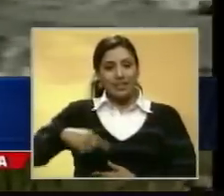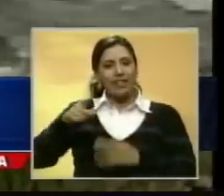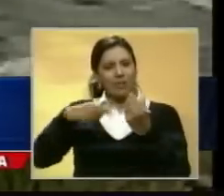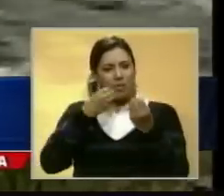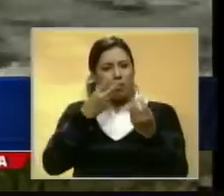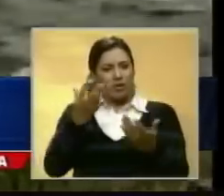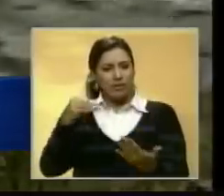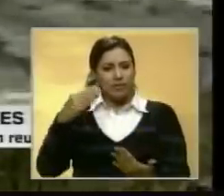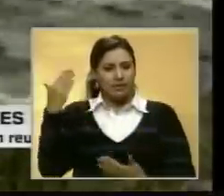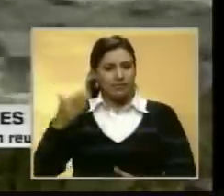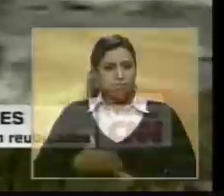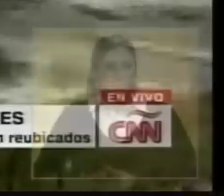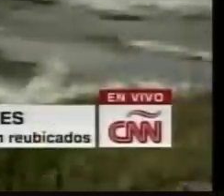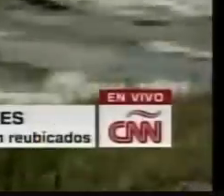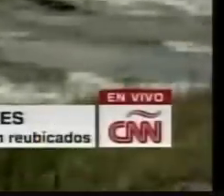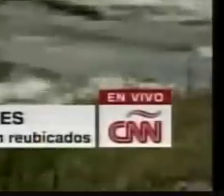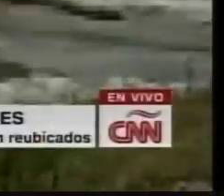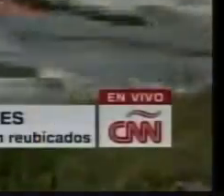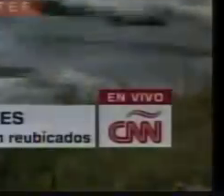breve.